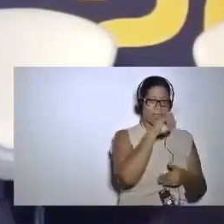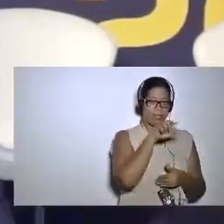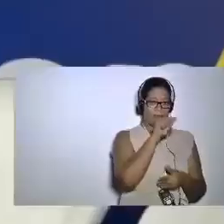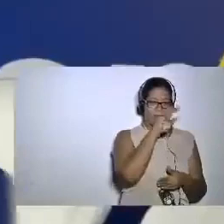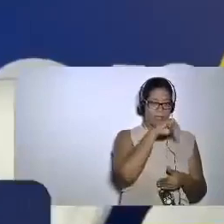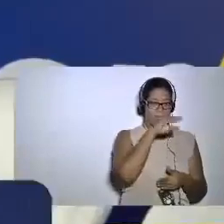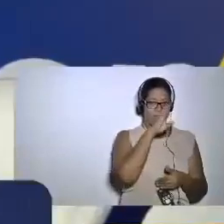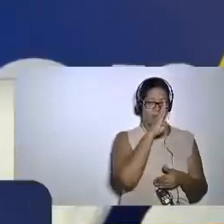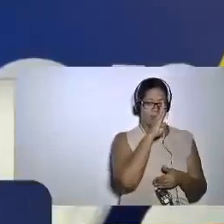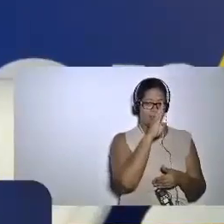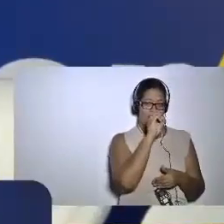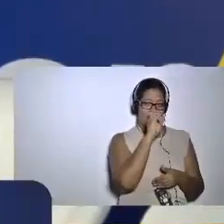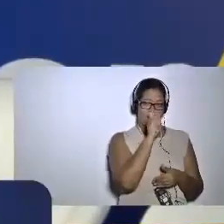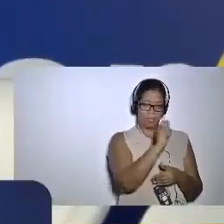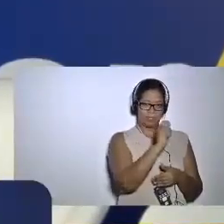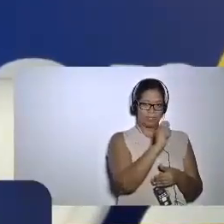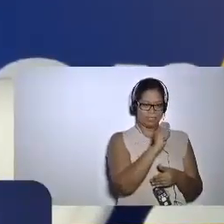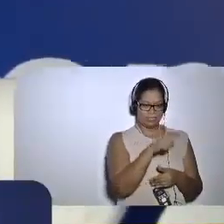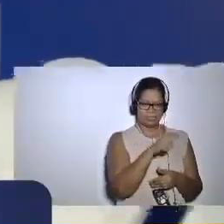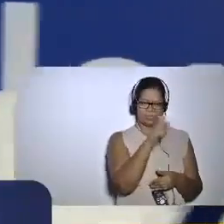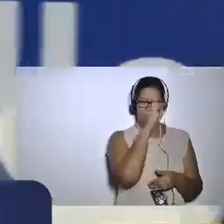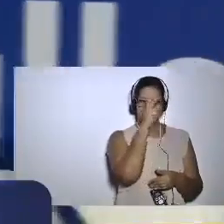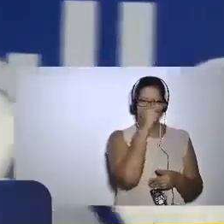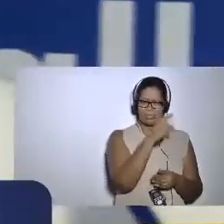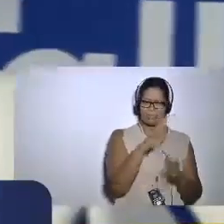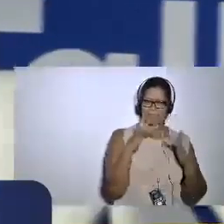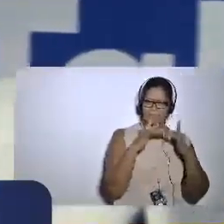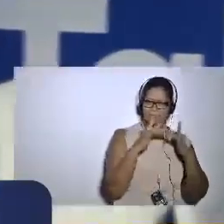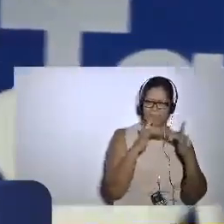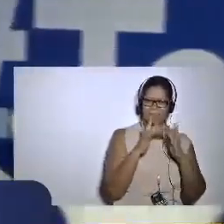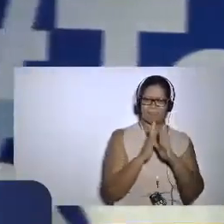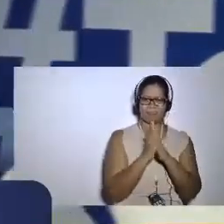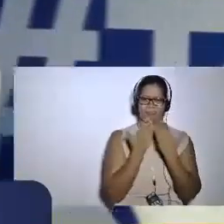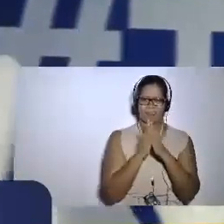cosas peligrosas, ¿verdad?